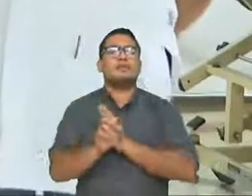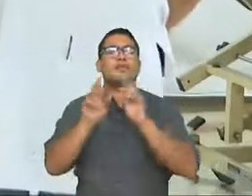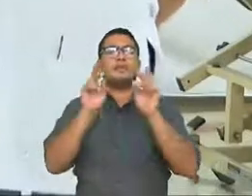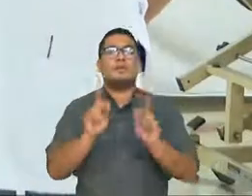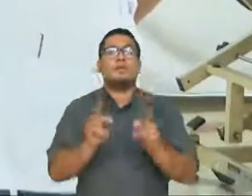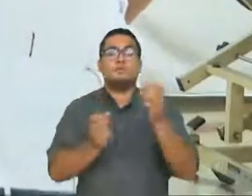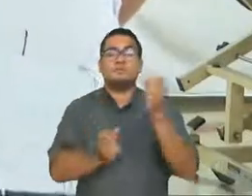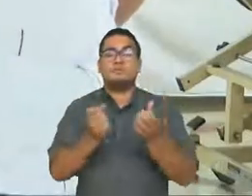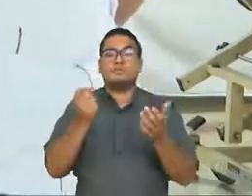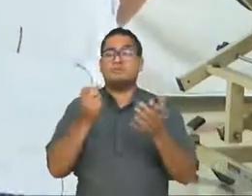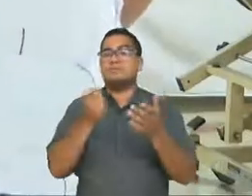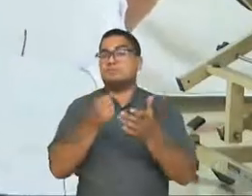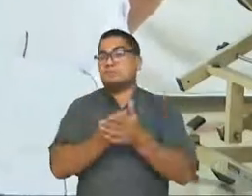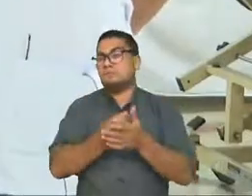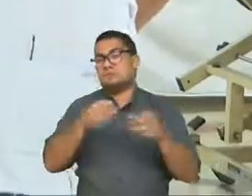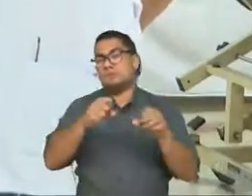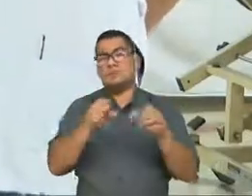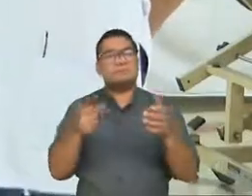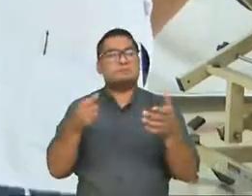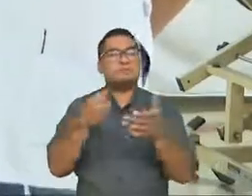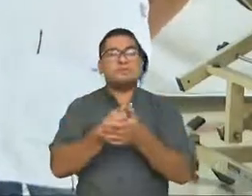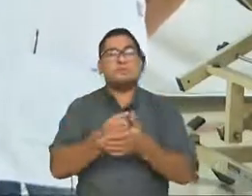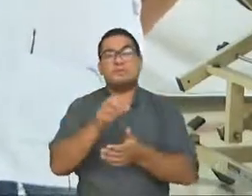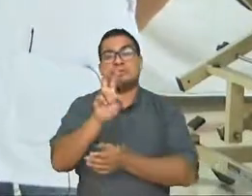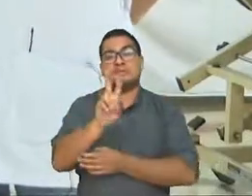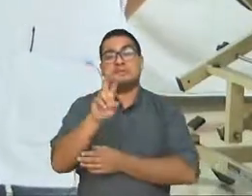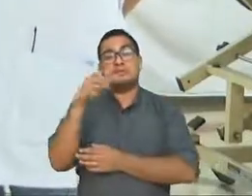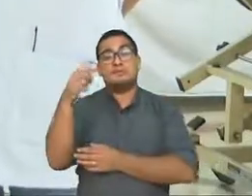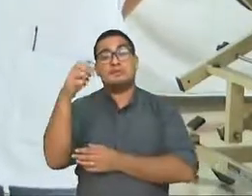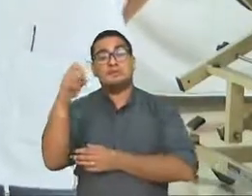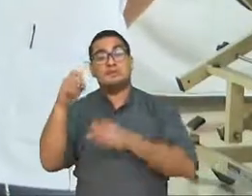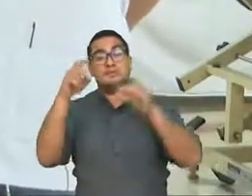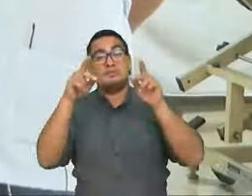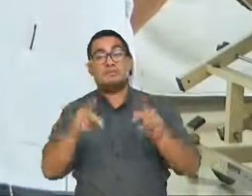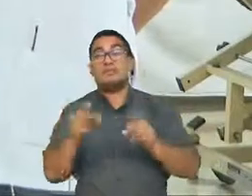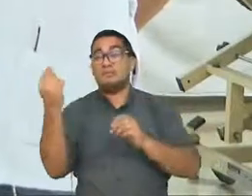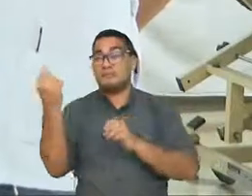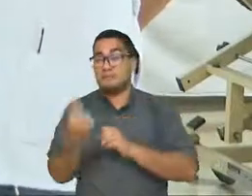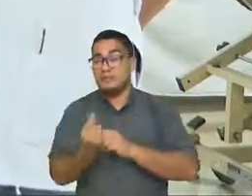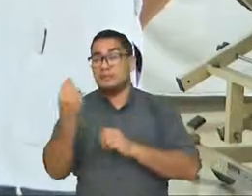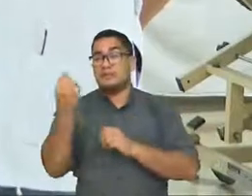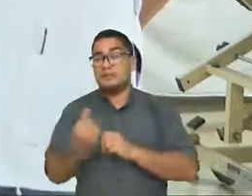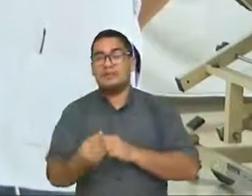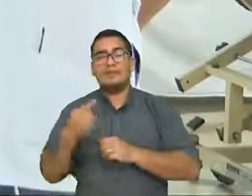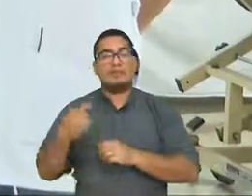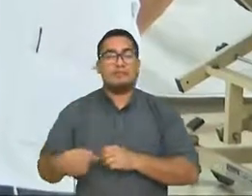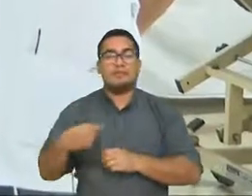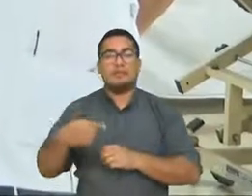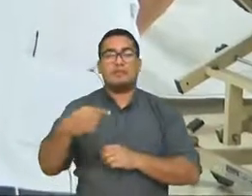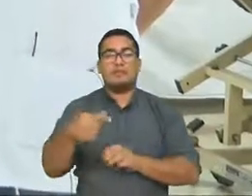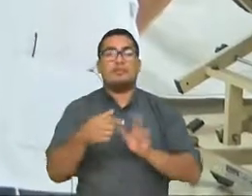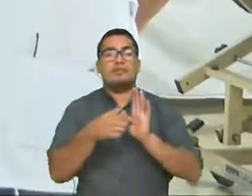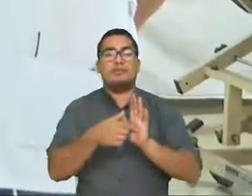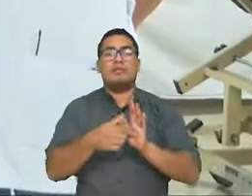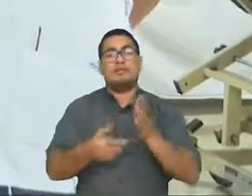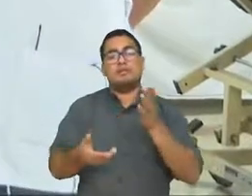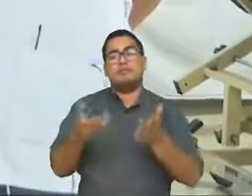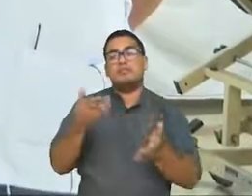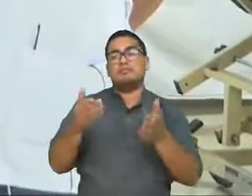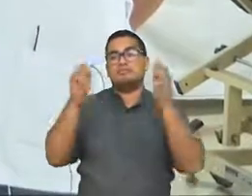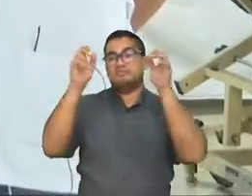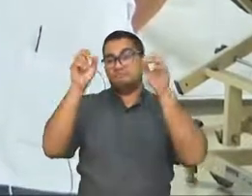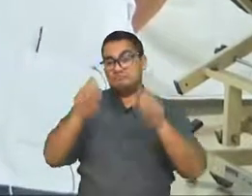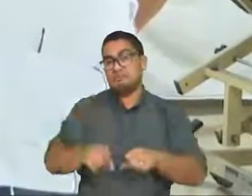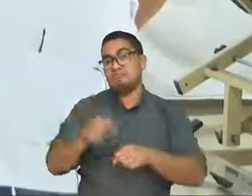Por accidentes de tránsito, nosotros recibimos 270 pacientes diarios, en el que se podría considerar